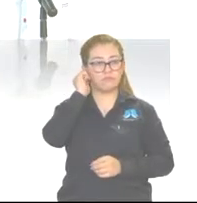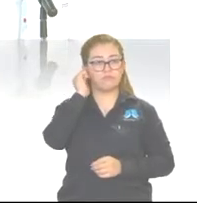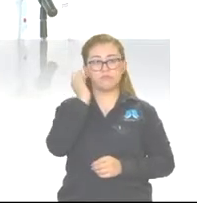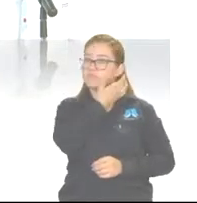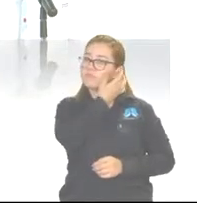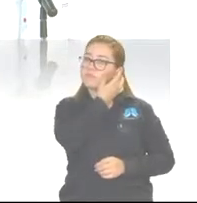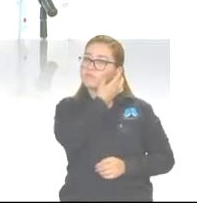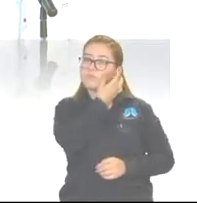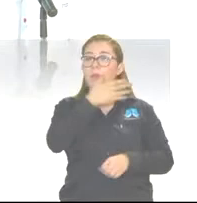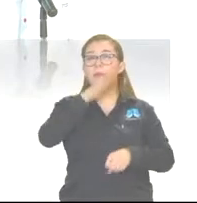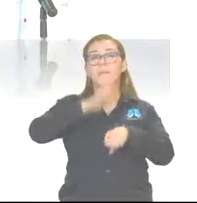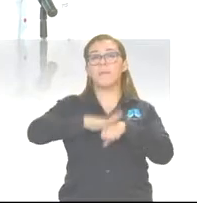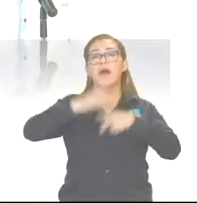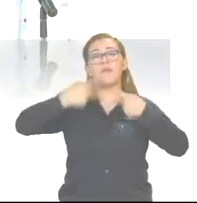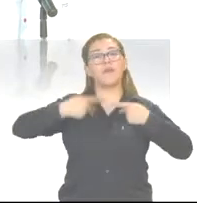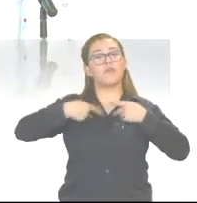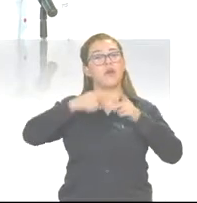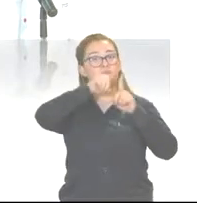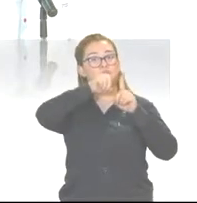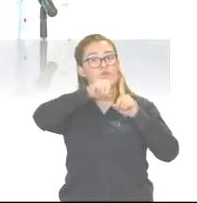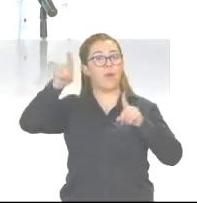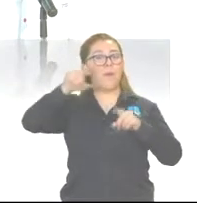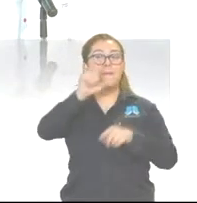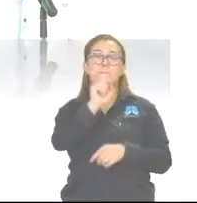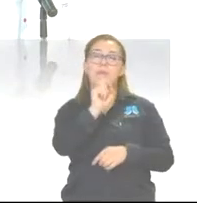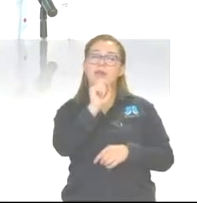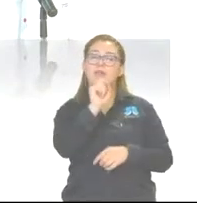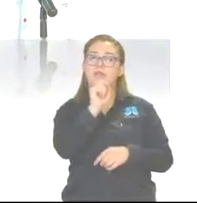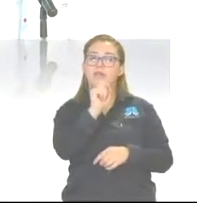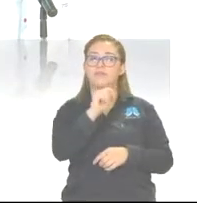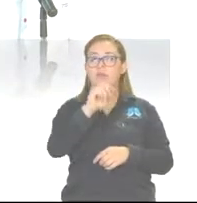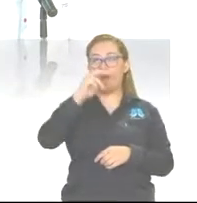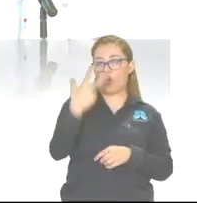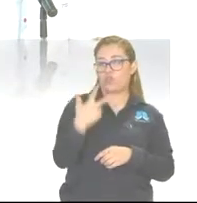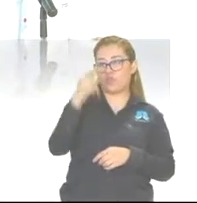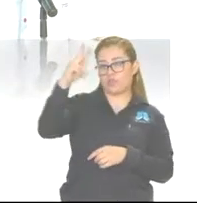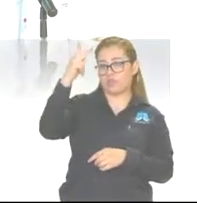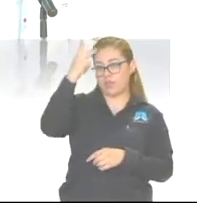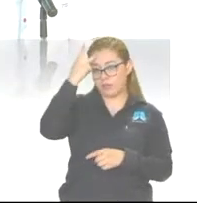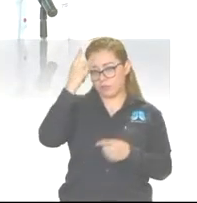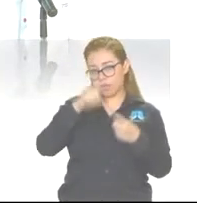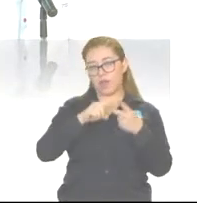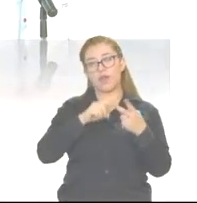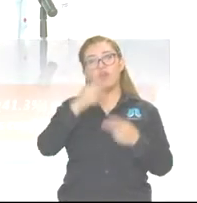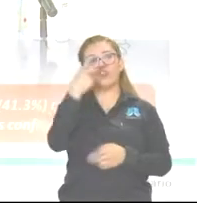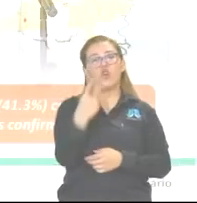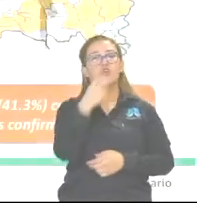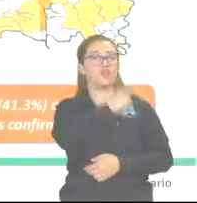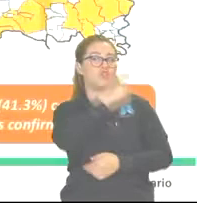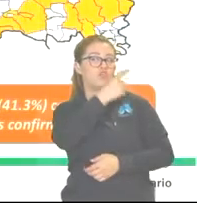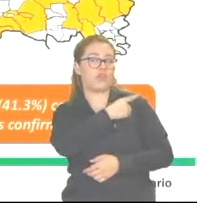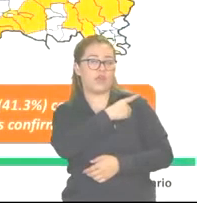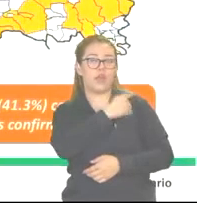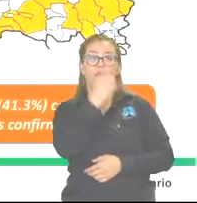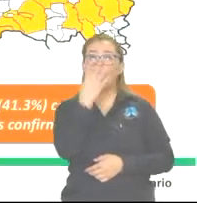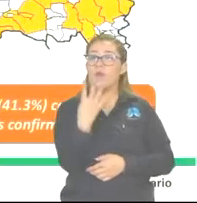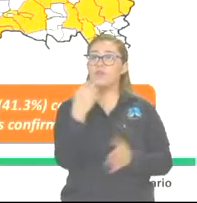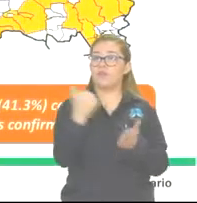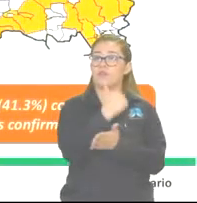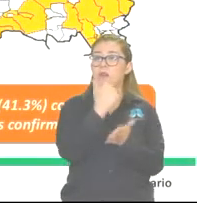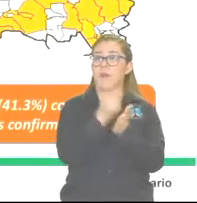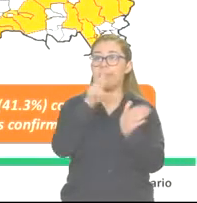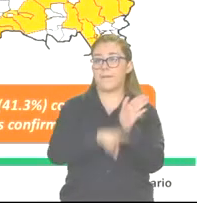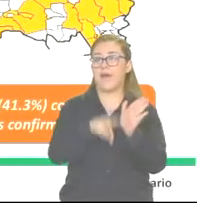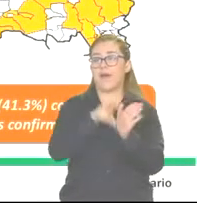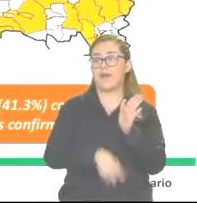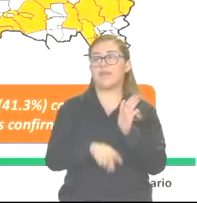de los casos son, decíamos, 20 casos, son 8 en San Luis Potosí, 2 en Soledad, 4 en Ciudad